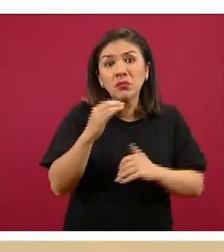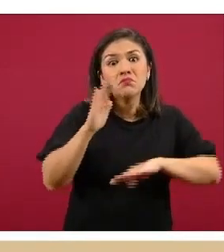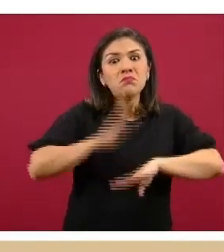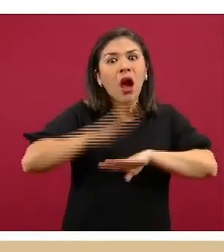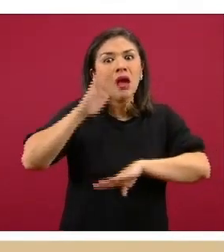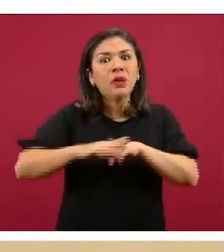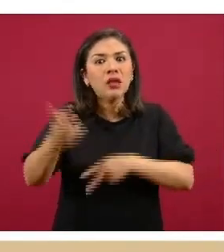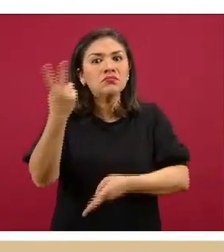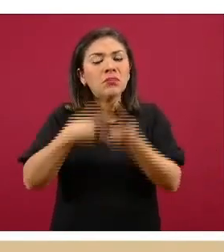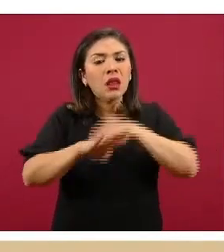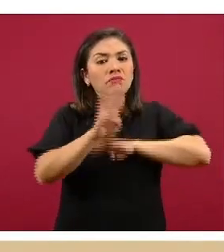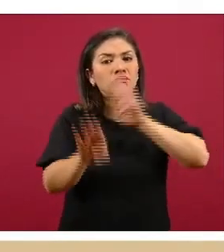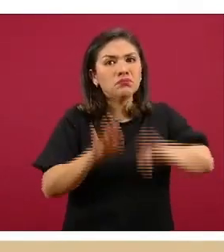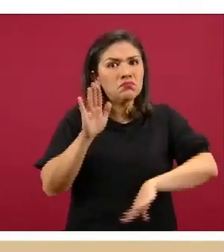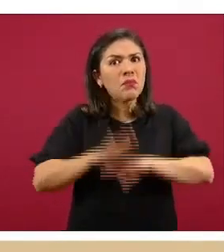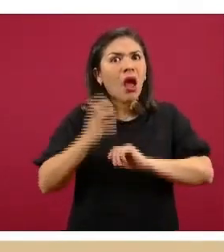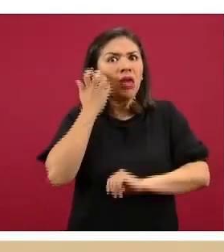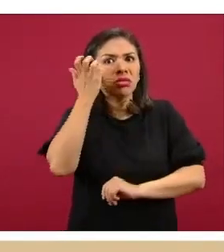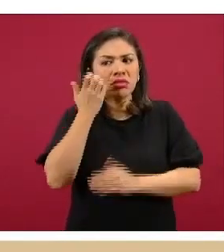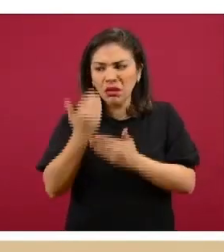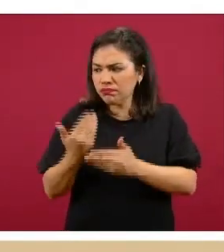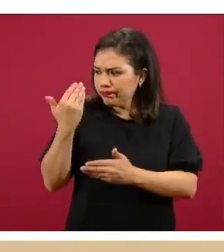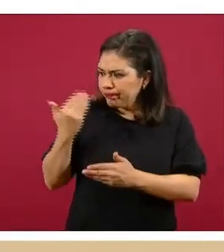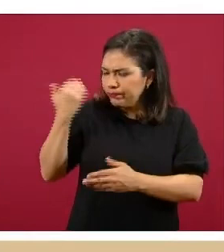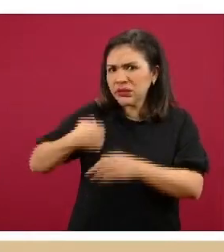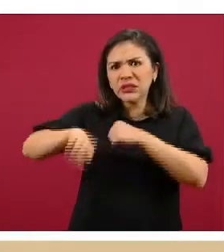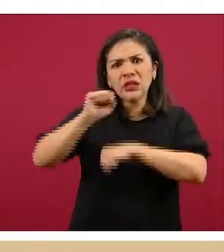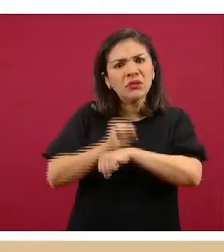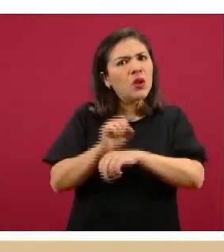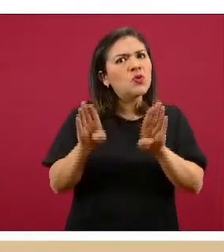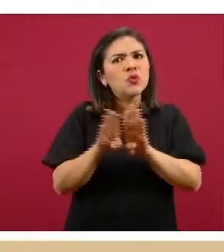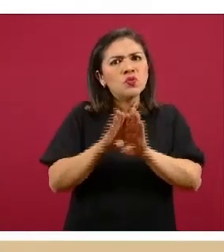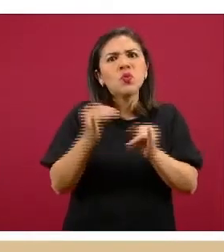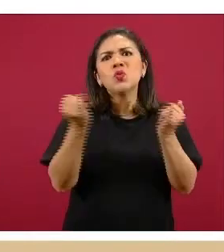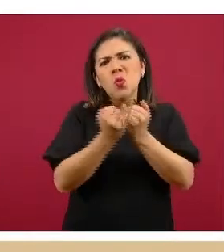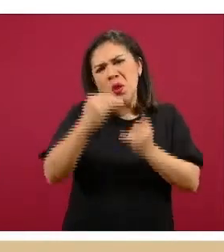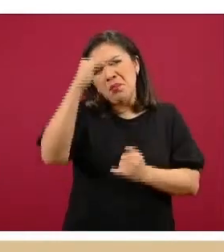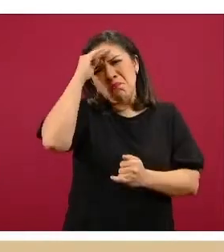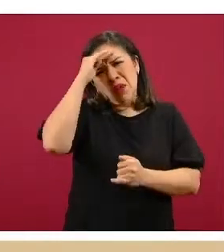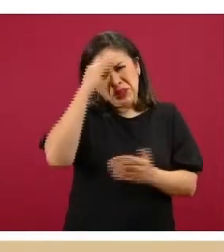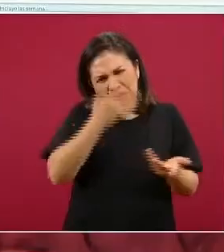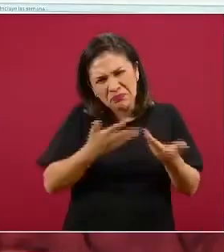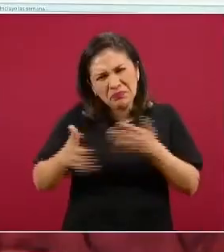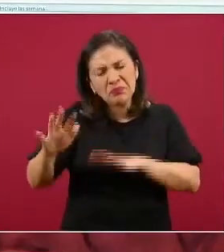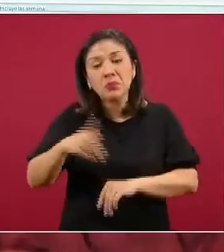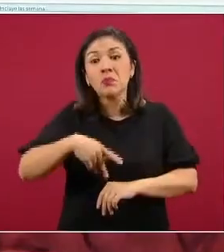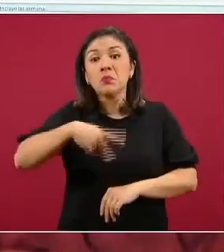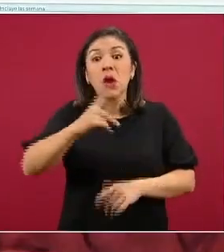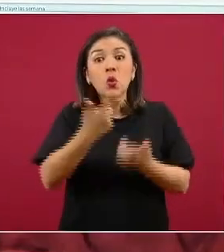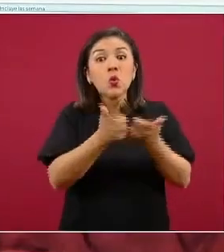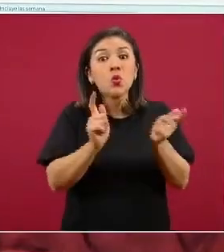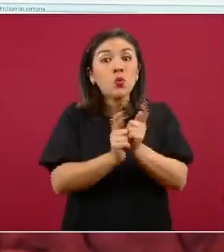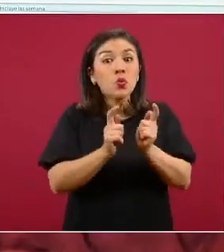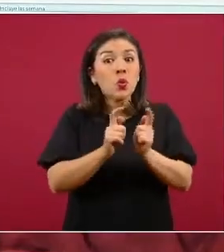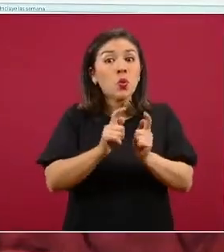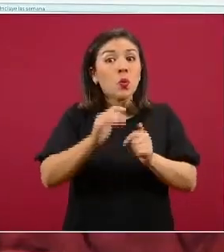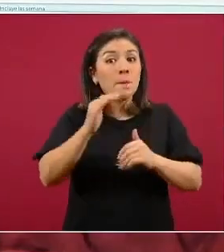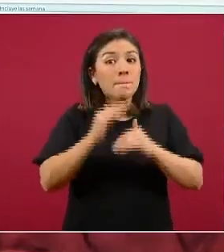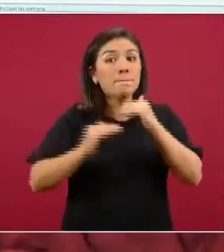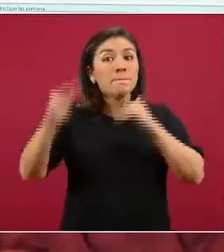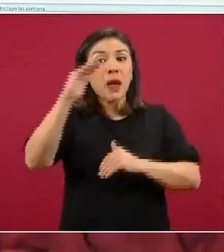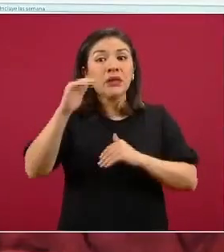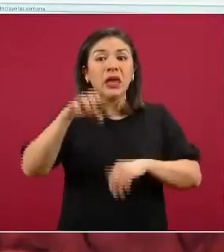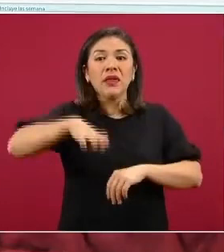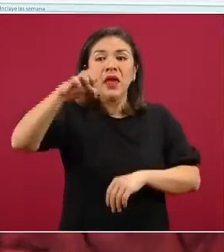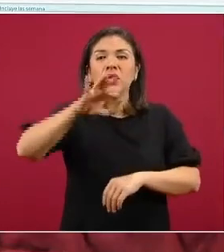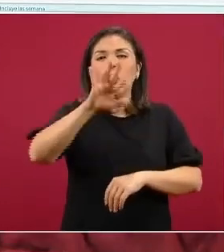mortalidad, digamos que en las últimas semanas está en el mismo nivel de lo esperado, sin embargo en los grupos mayores, de